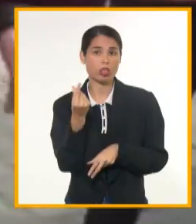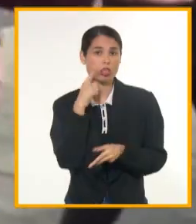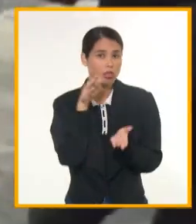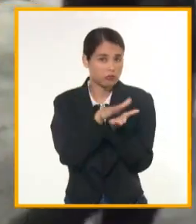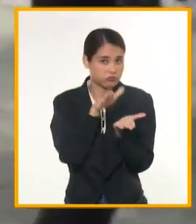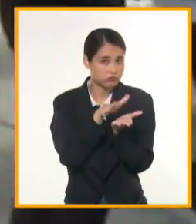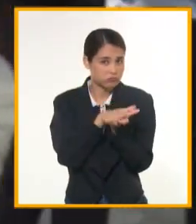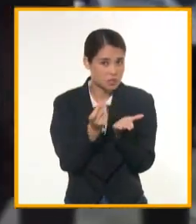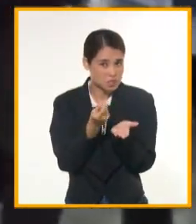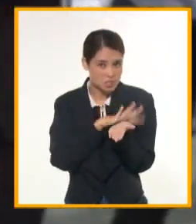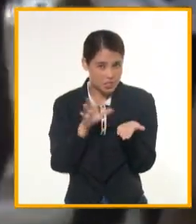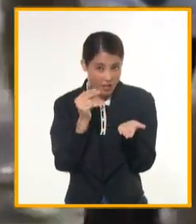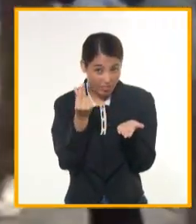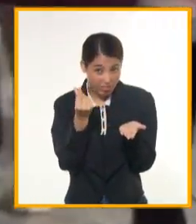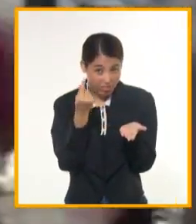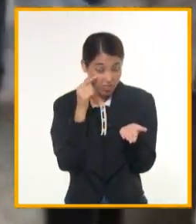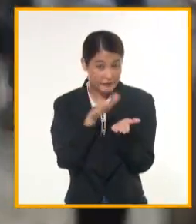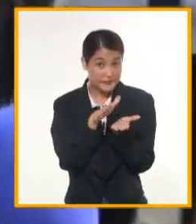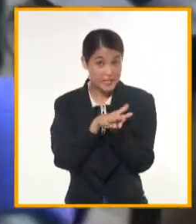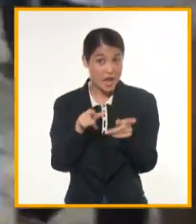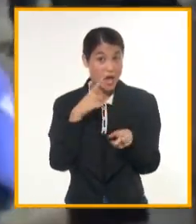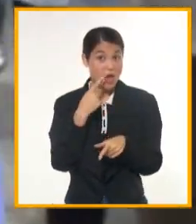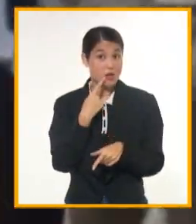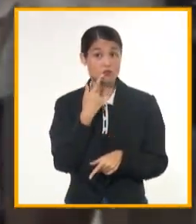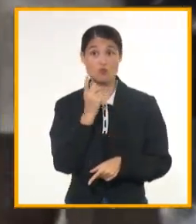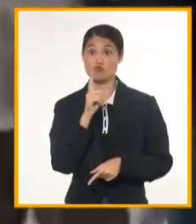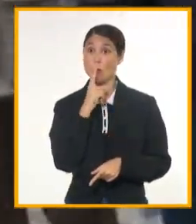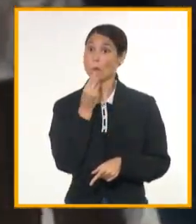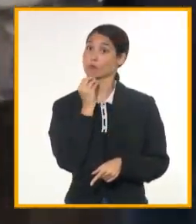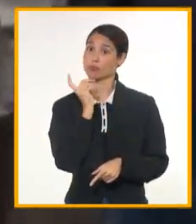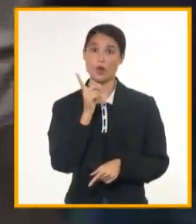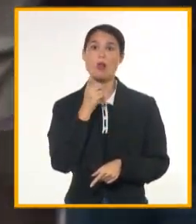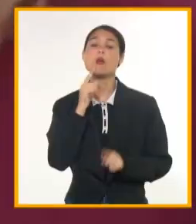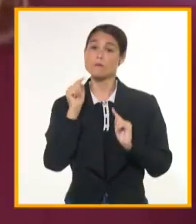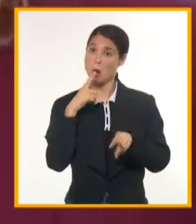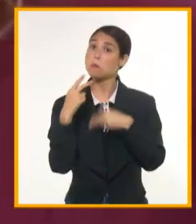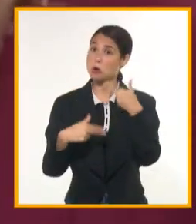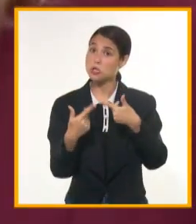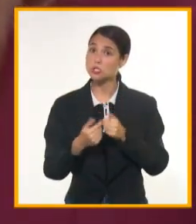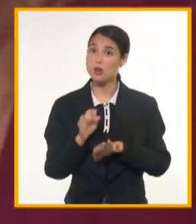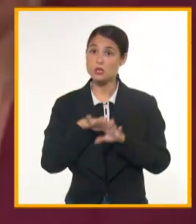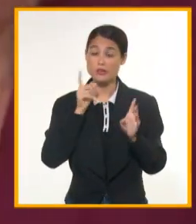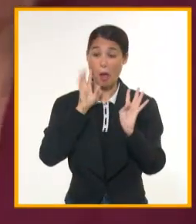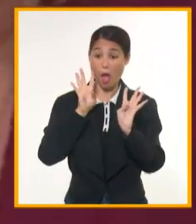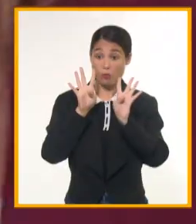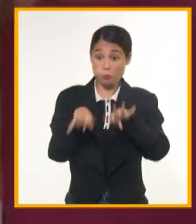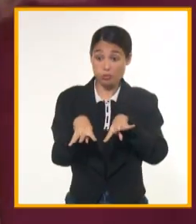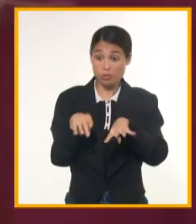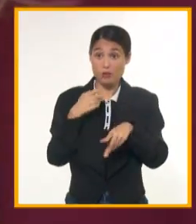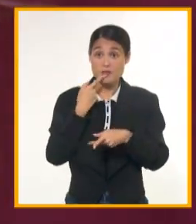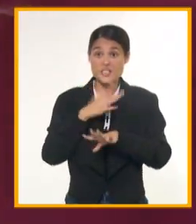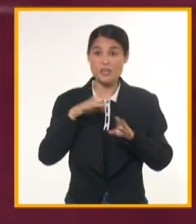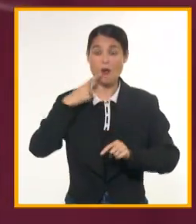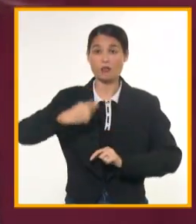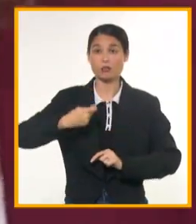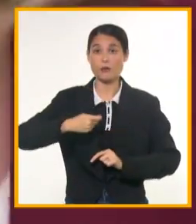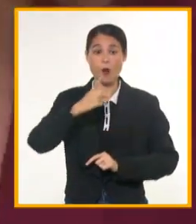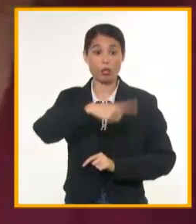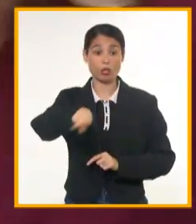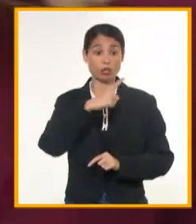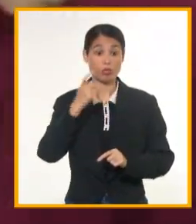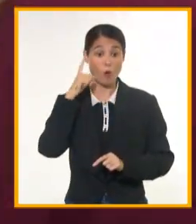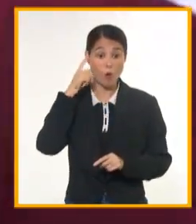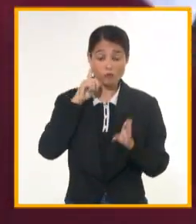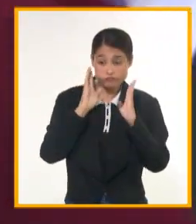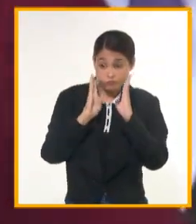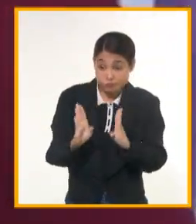esta práctica prohibida por la legislación europea. Todas las miradas estaban puestas en la decisión del Tribunal Correccional de París,